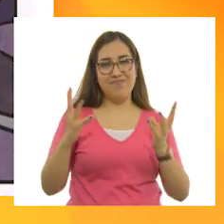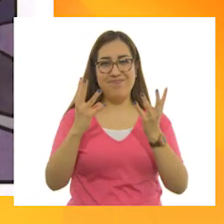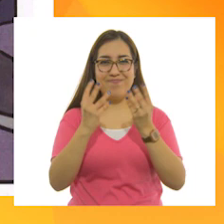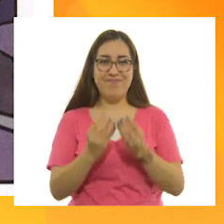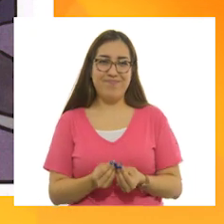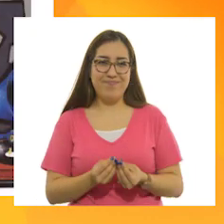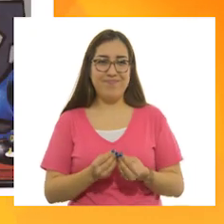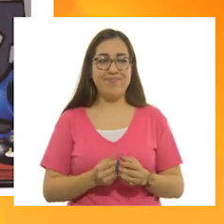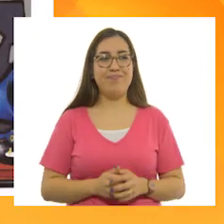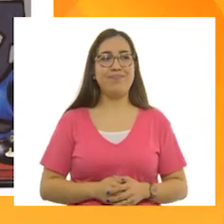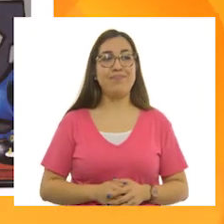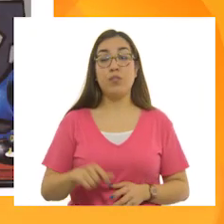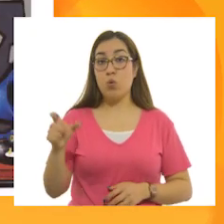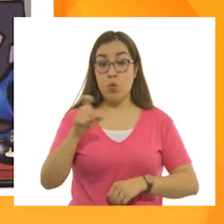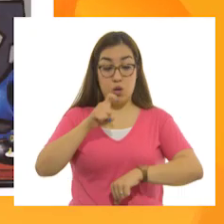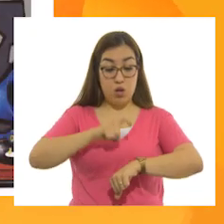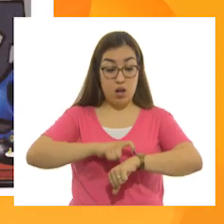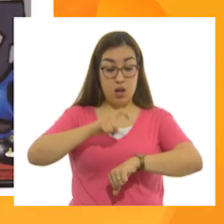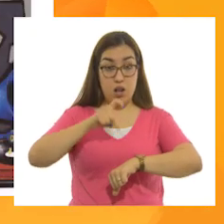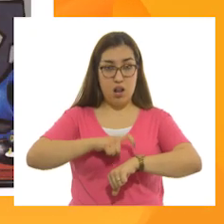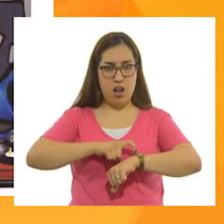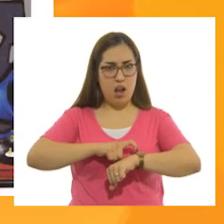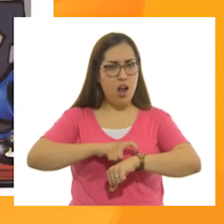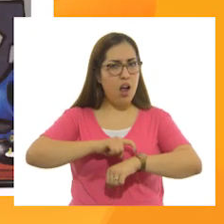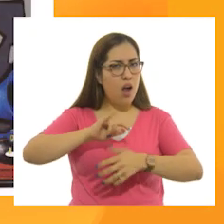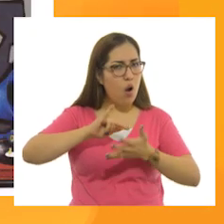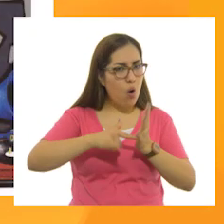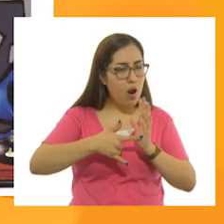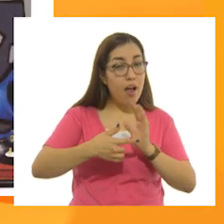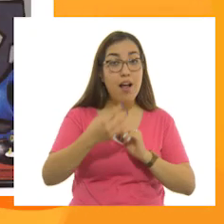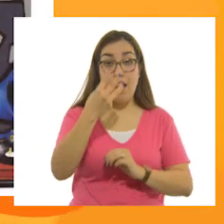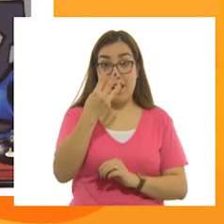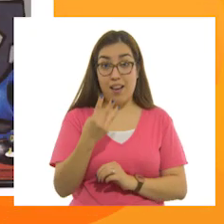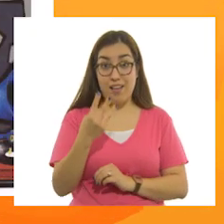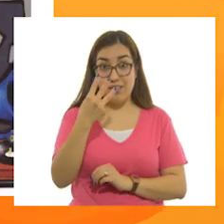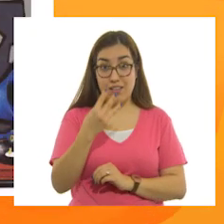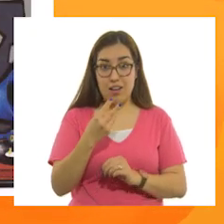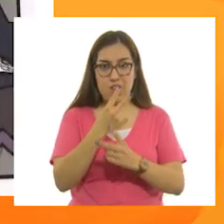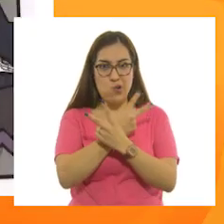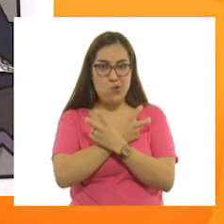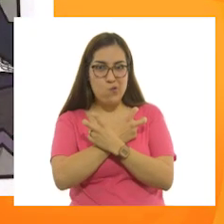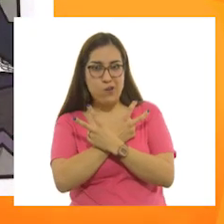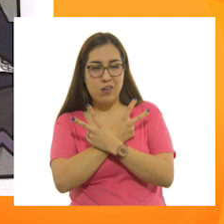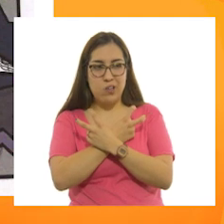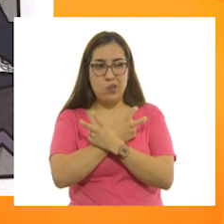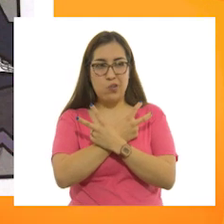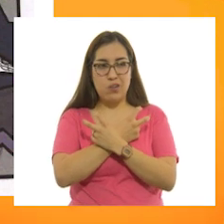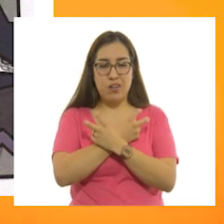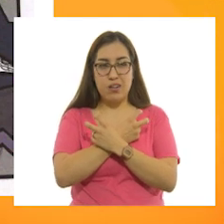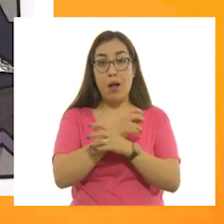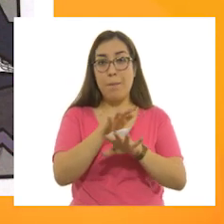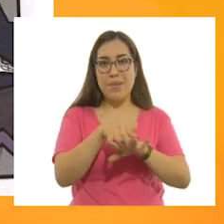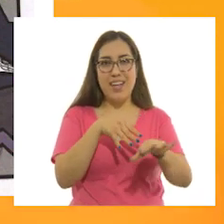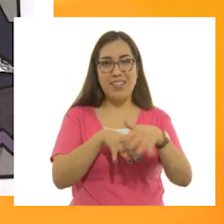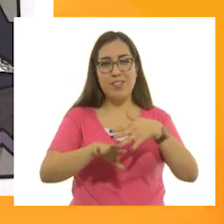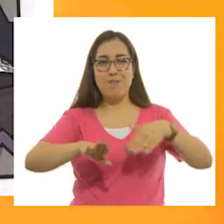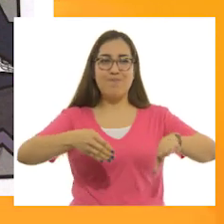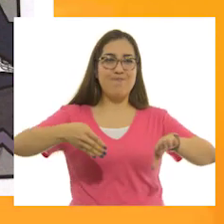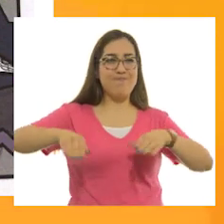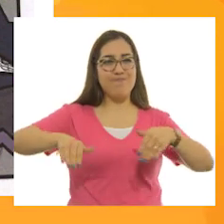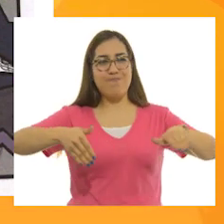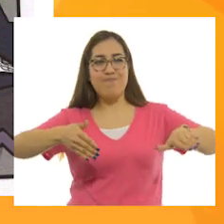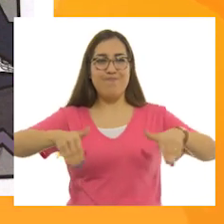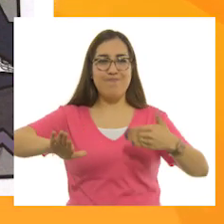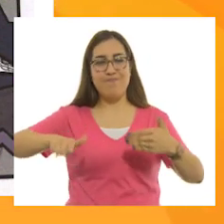cachumbambé cuando el reloj marca las tres los esqueletos mueven los pies tumba a la